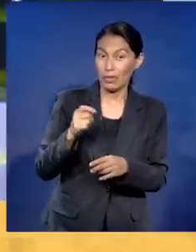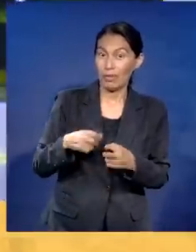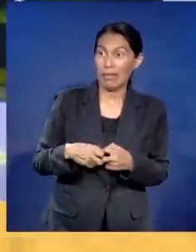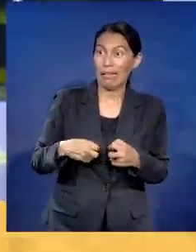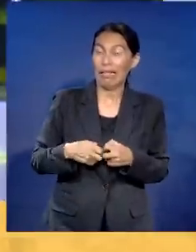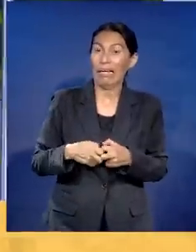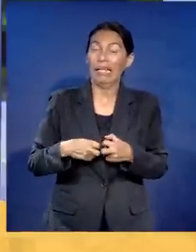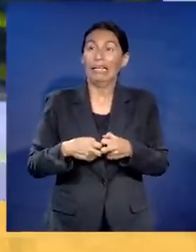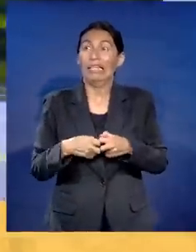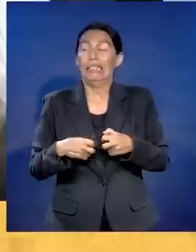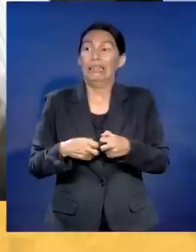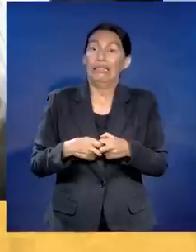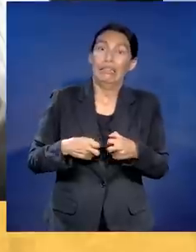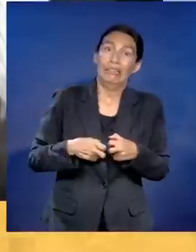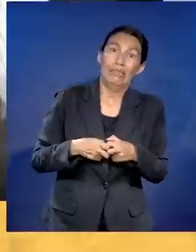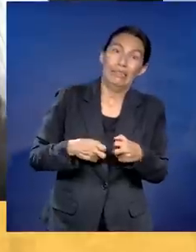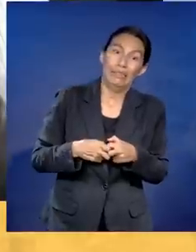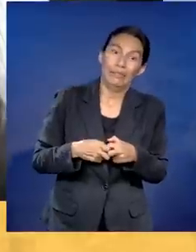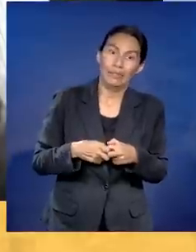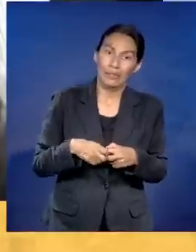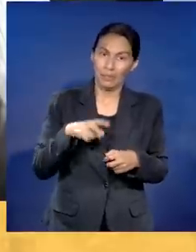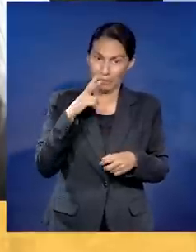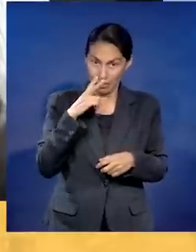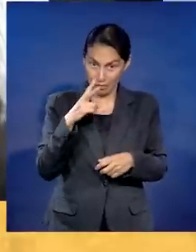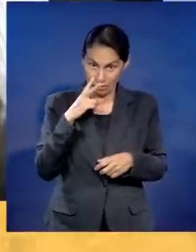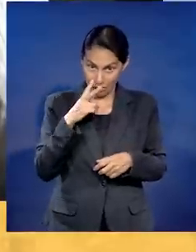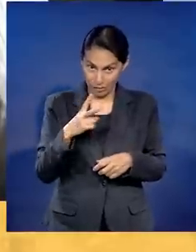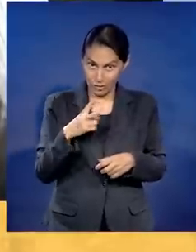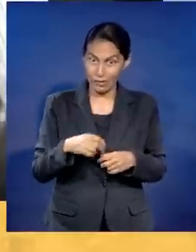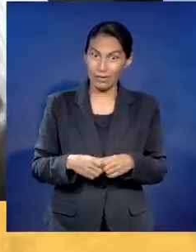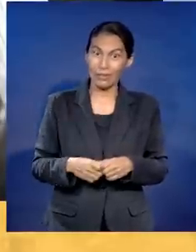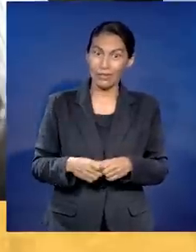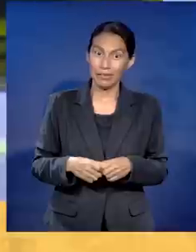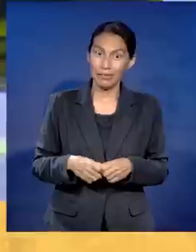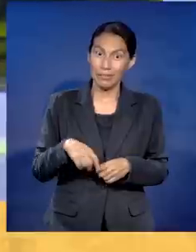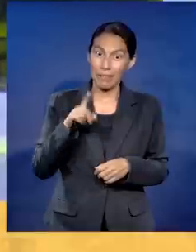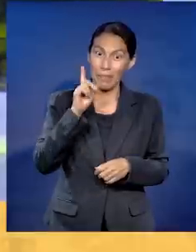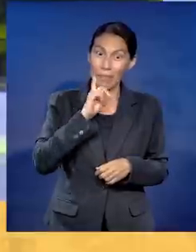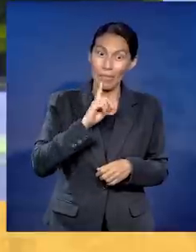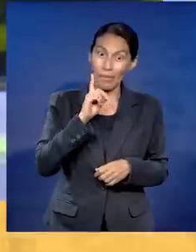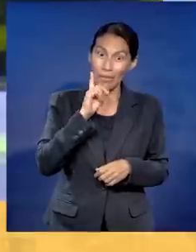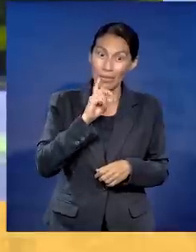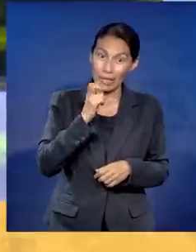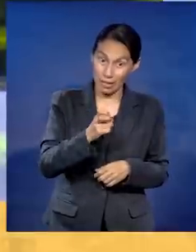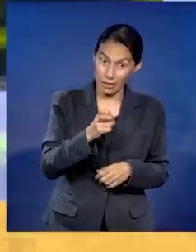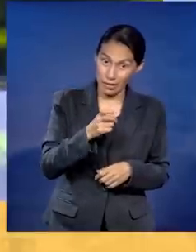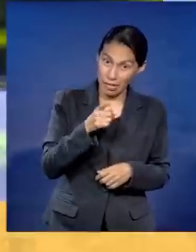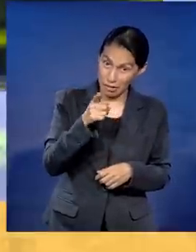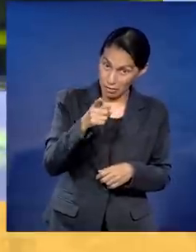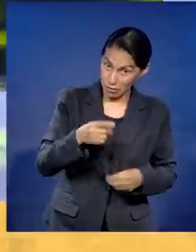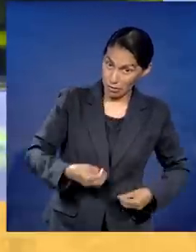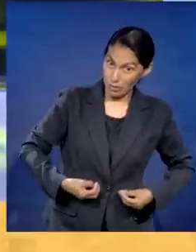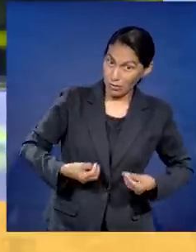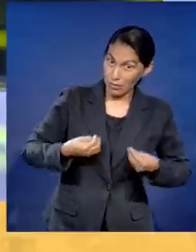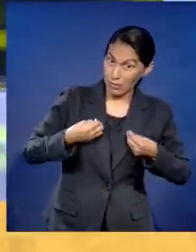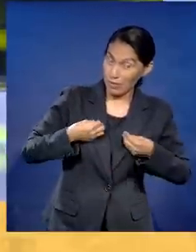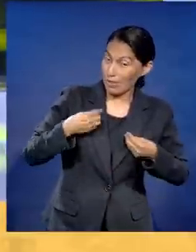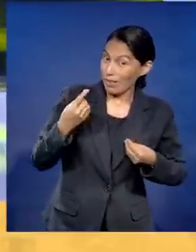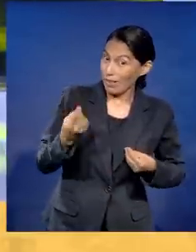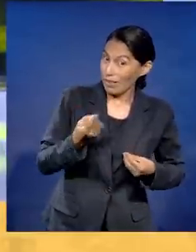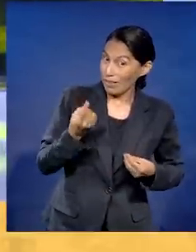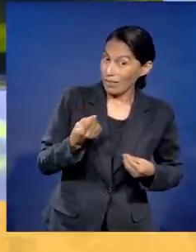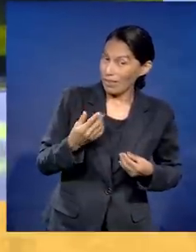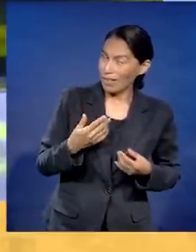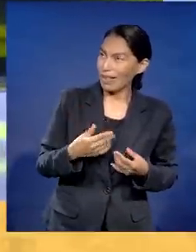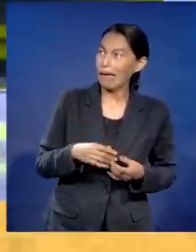tortícolis. Es emocionante. Y yo hasta los torturo porque les digo, observa bien, observa. La mujer que viene ahí es para toda